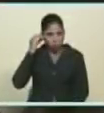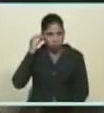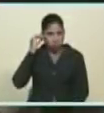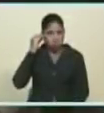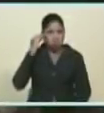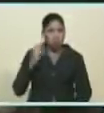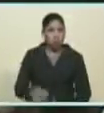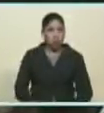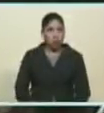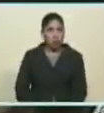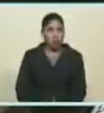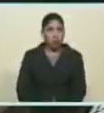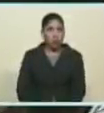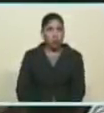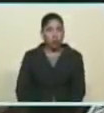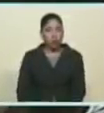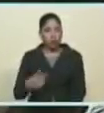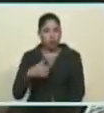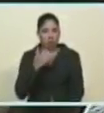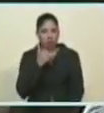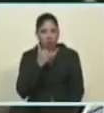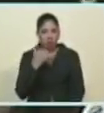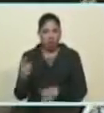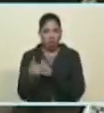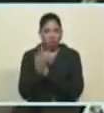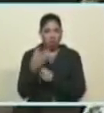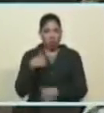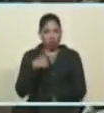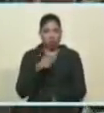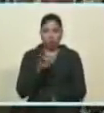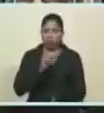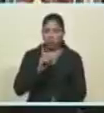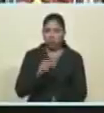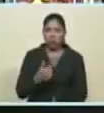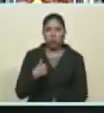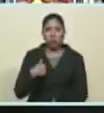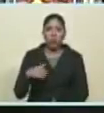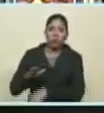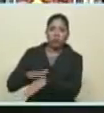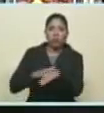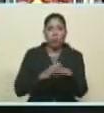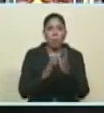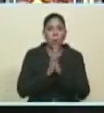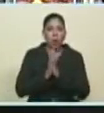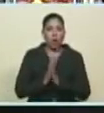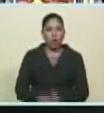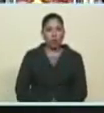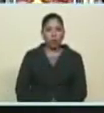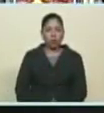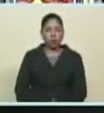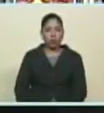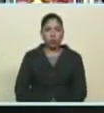defender. Que nadie se equivoque conmigo. Lo digo ante los gobernadores y gobernadoras. Nadie se equivoque conmigo.